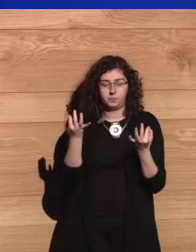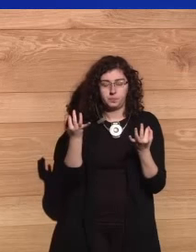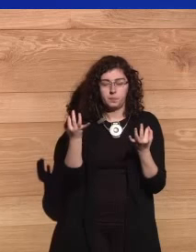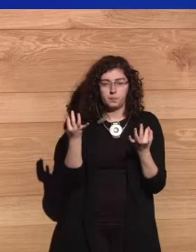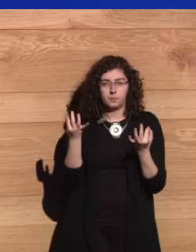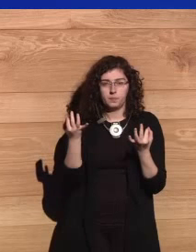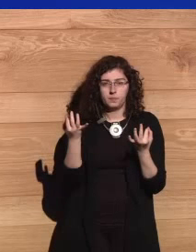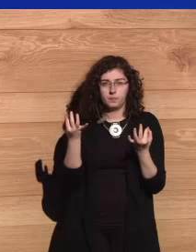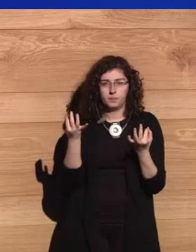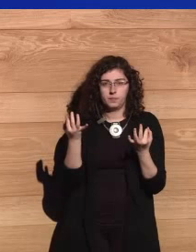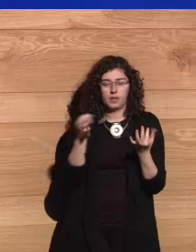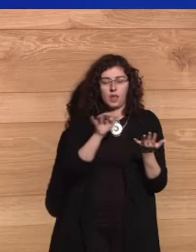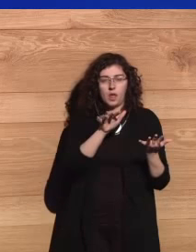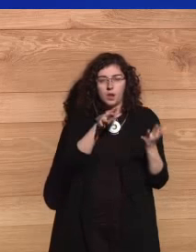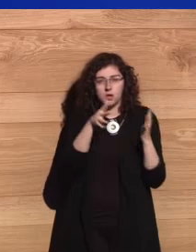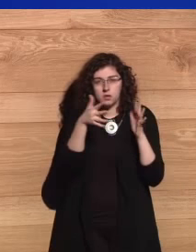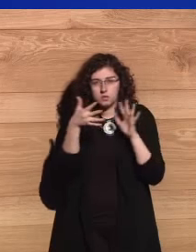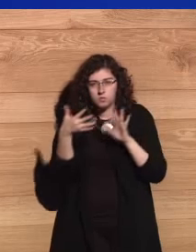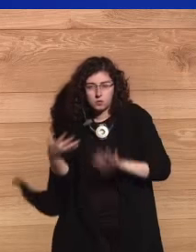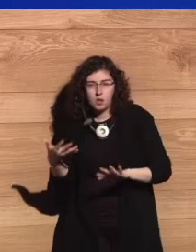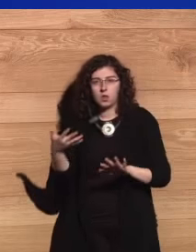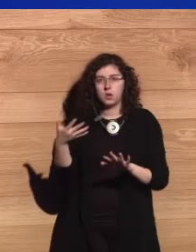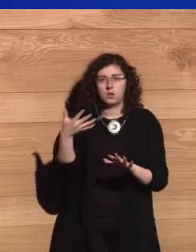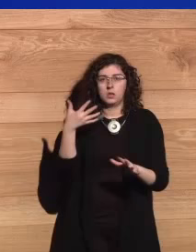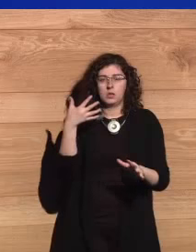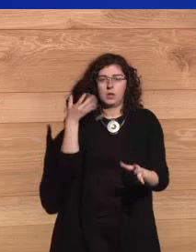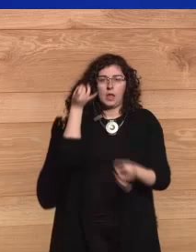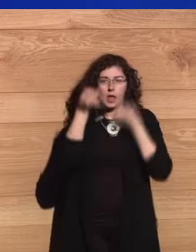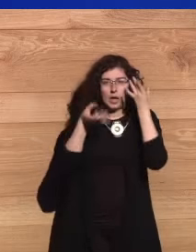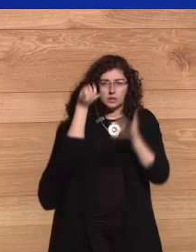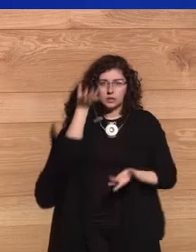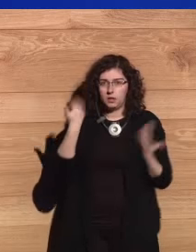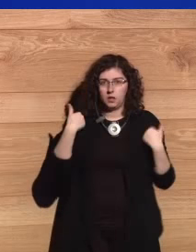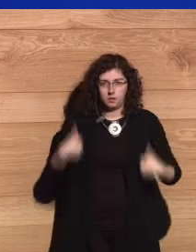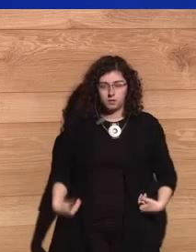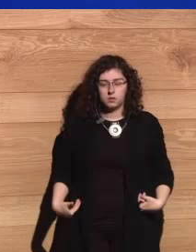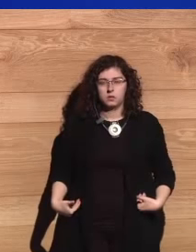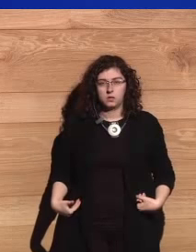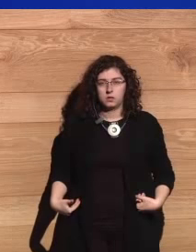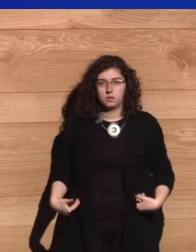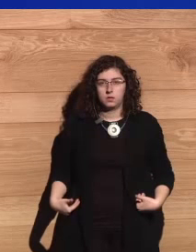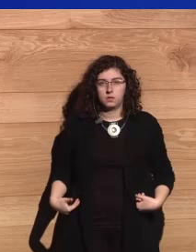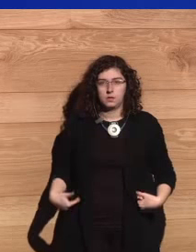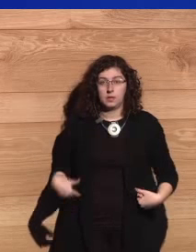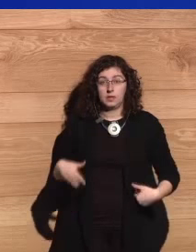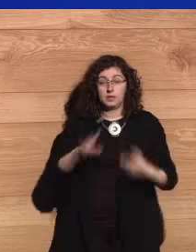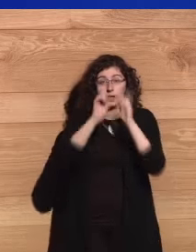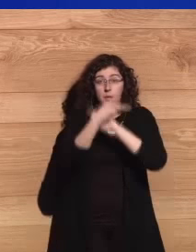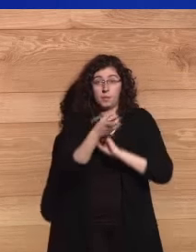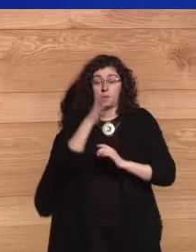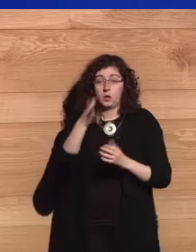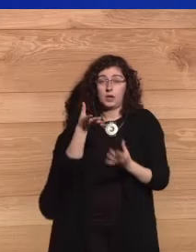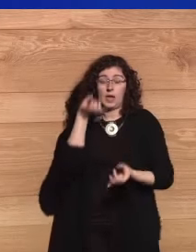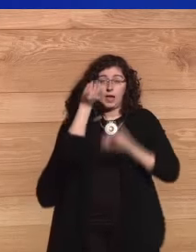la transformación de las actividades físicas en actividades inmateriales,